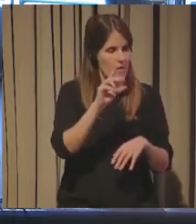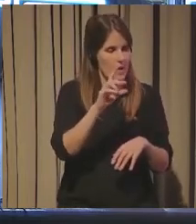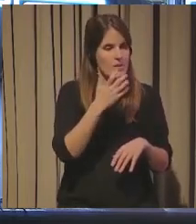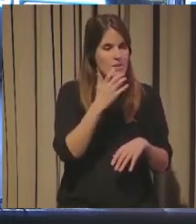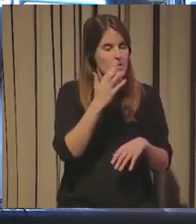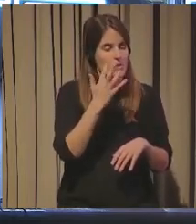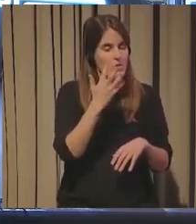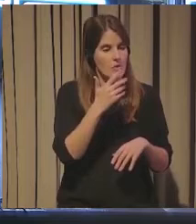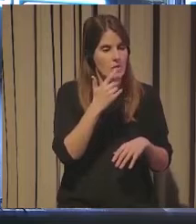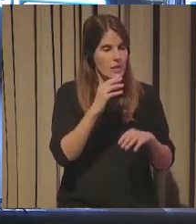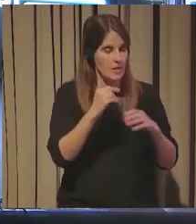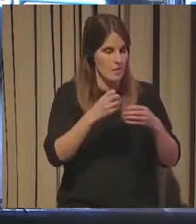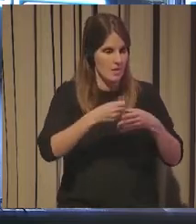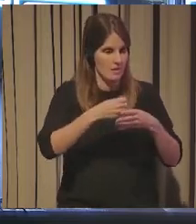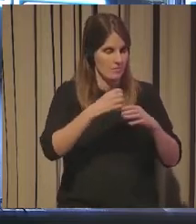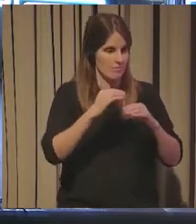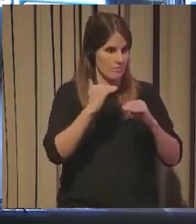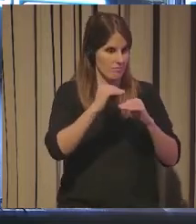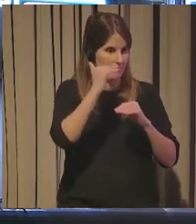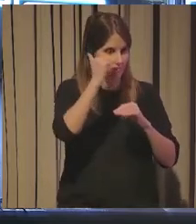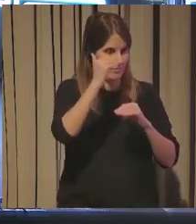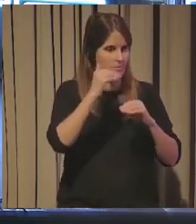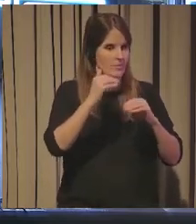escalera académica, esta es la cima,